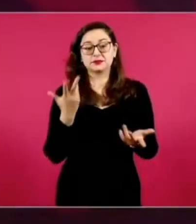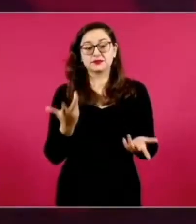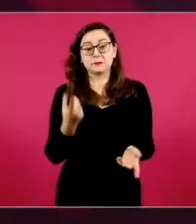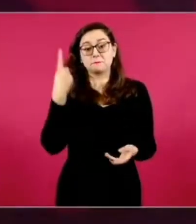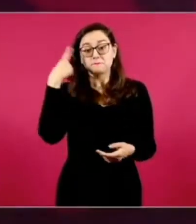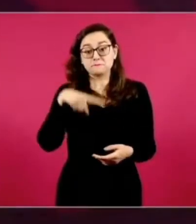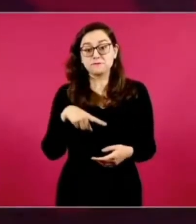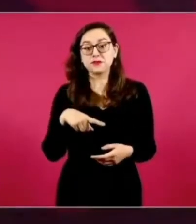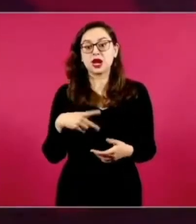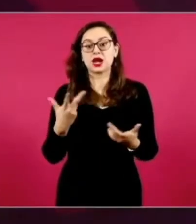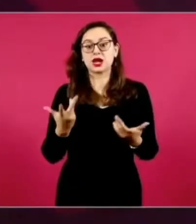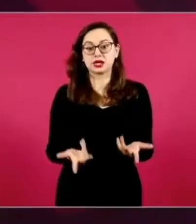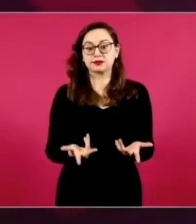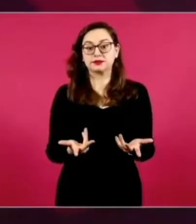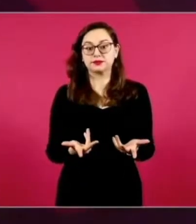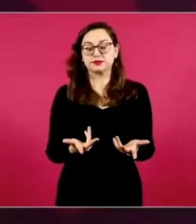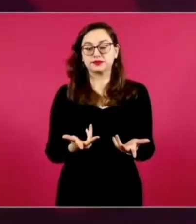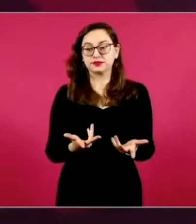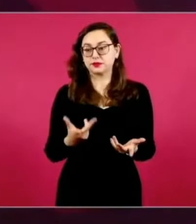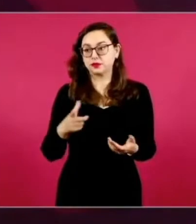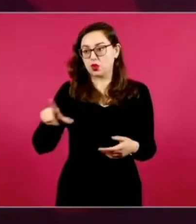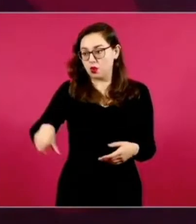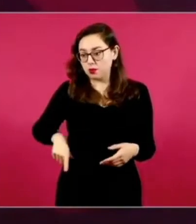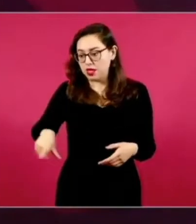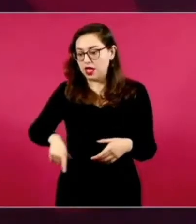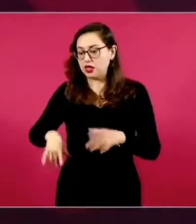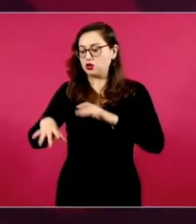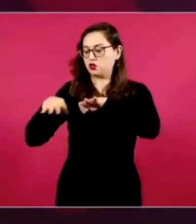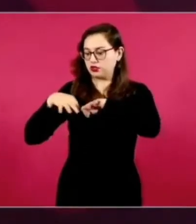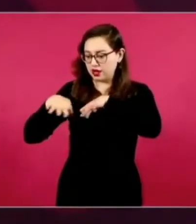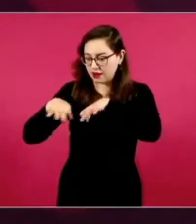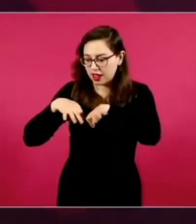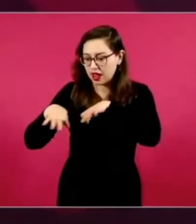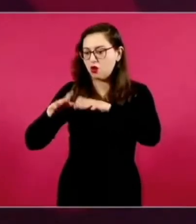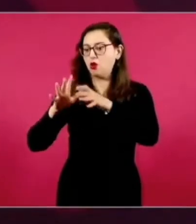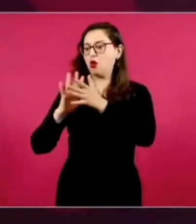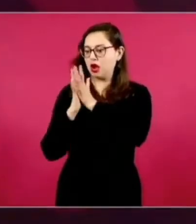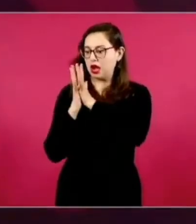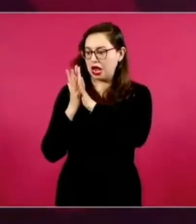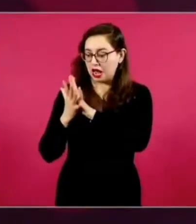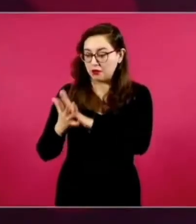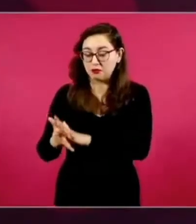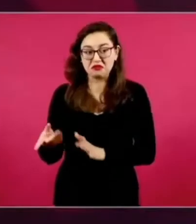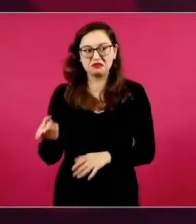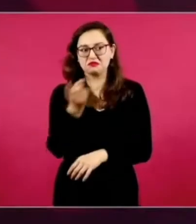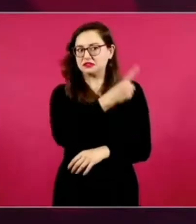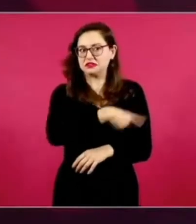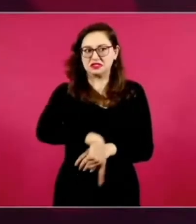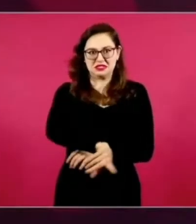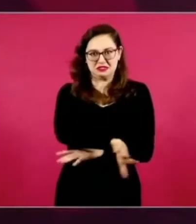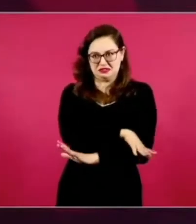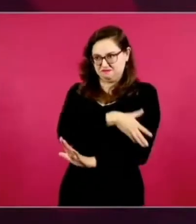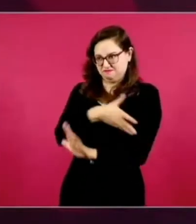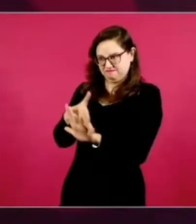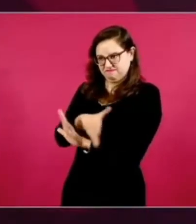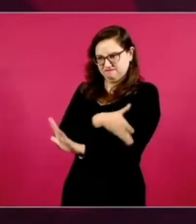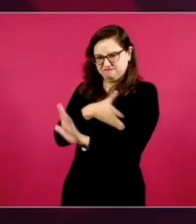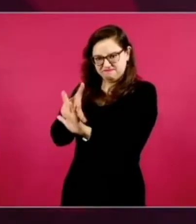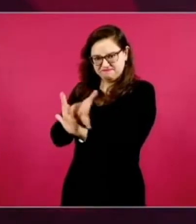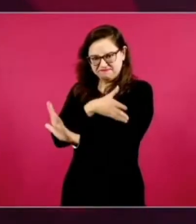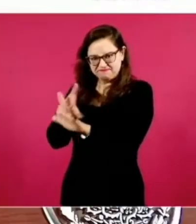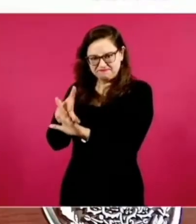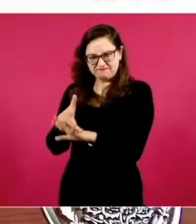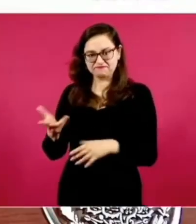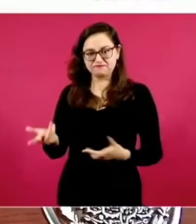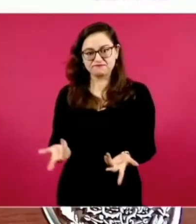las transformaciones, los cambios, o de plano se ponen al servicio de los gobiernos